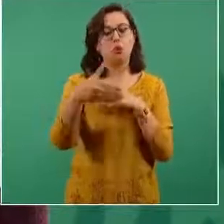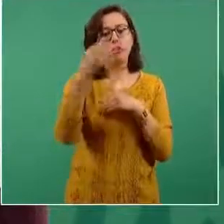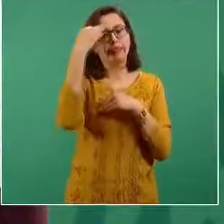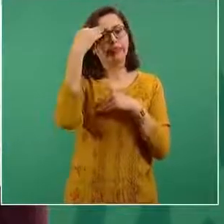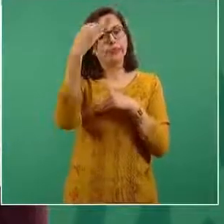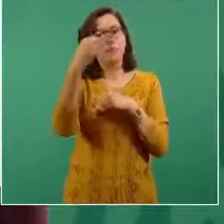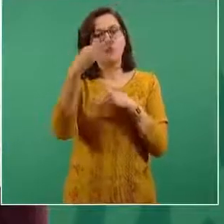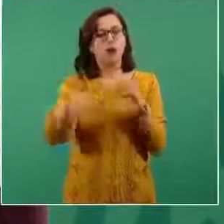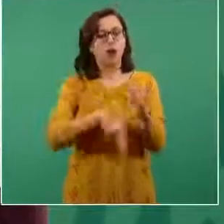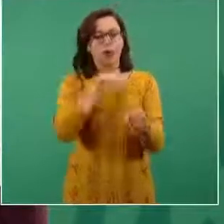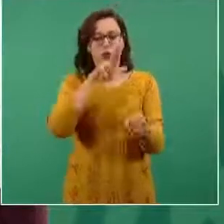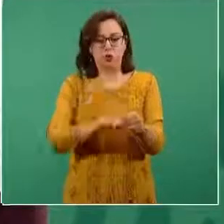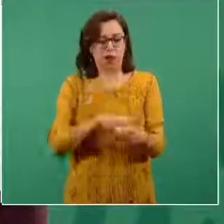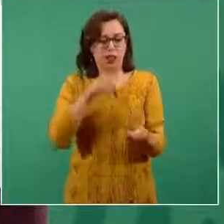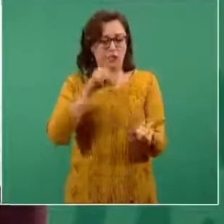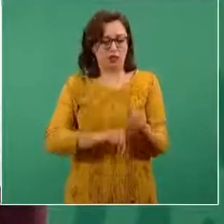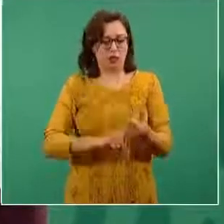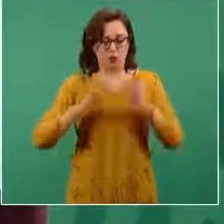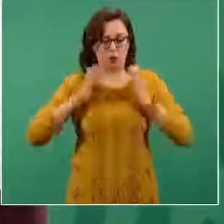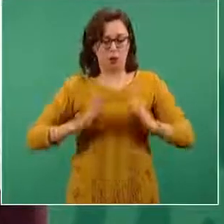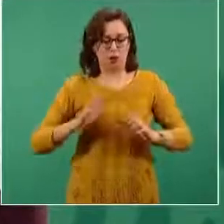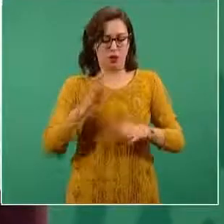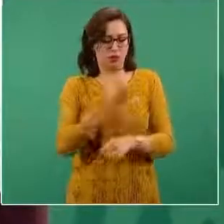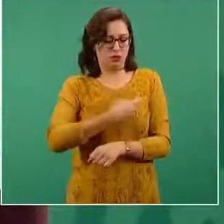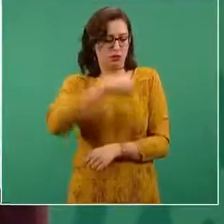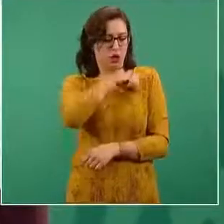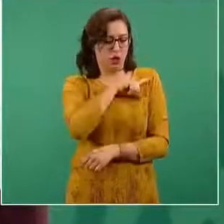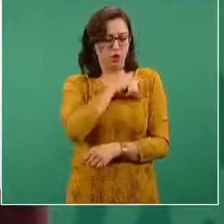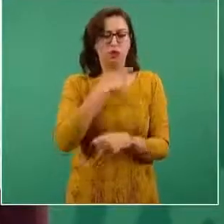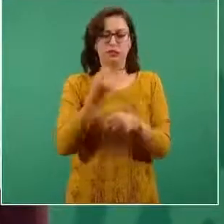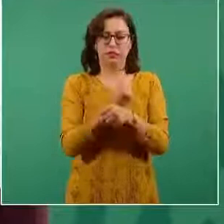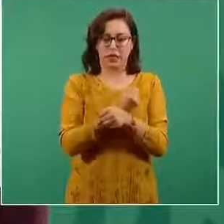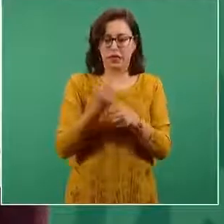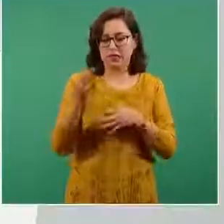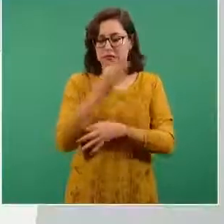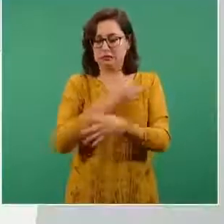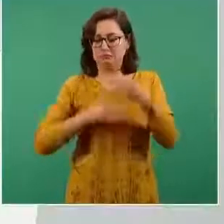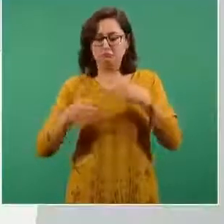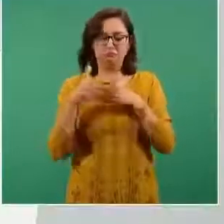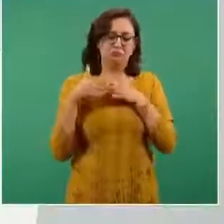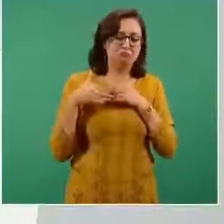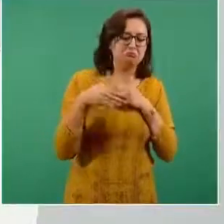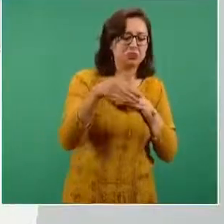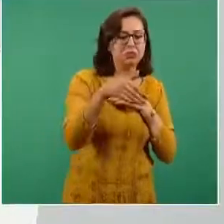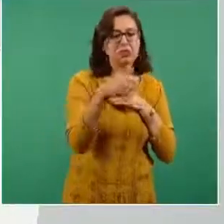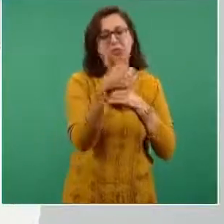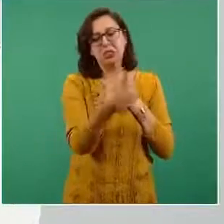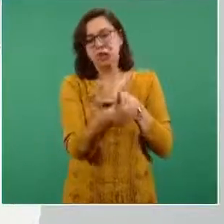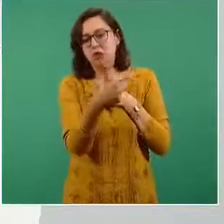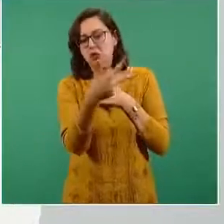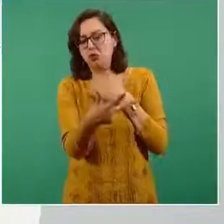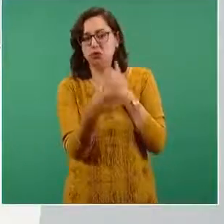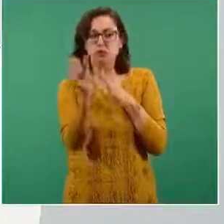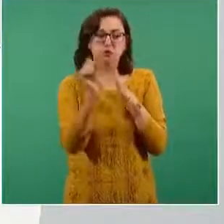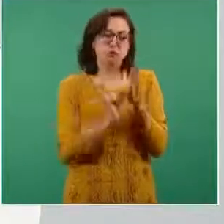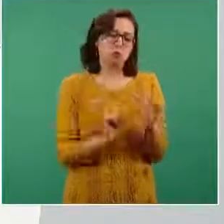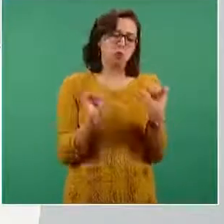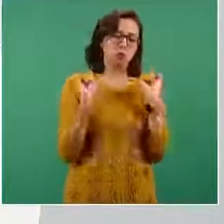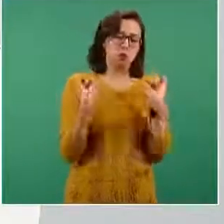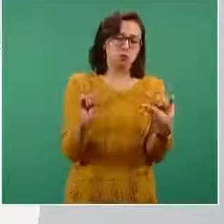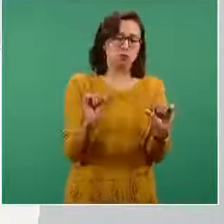la generada por anticuerpos como la mediada también por células, que puede durar entre 6 y 8 meses de lo que se